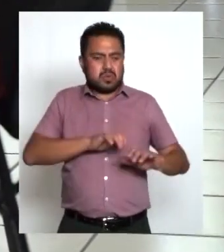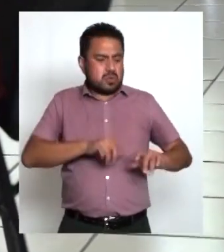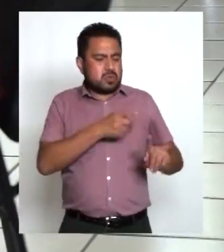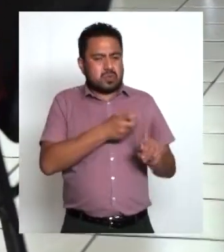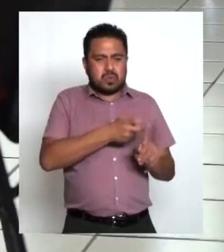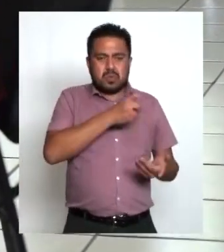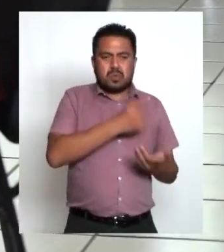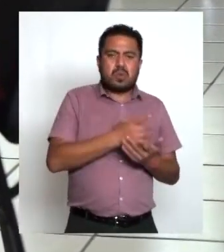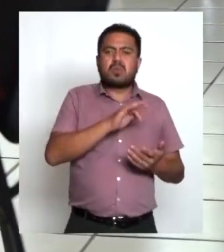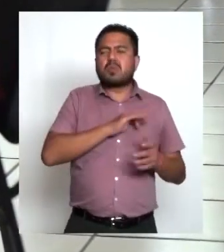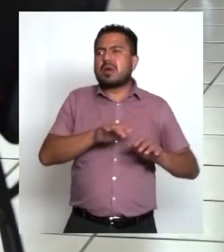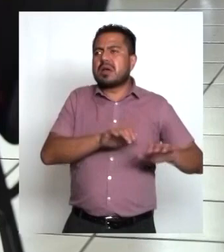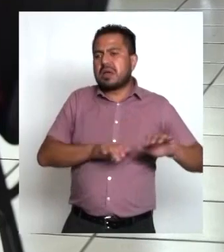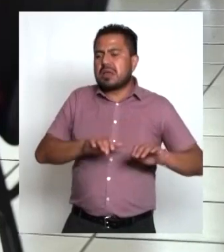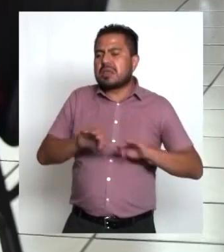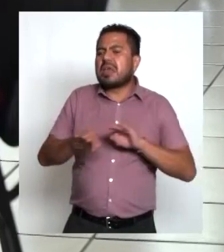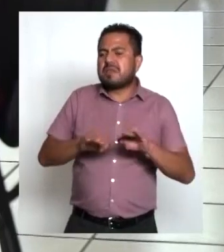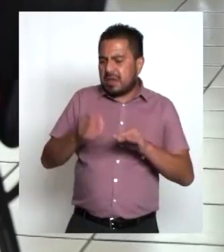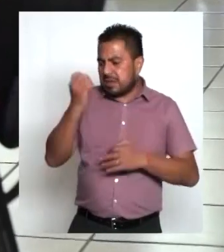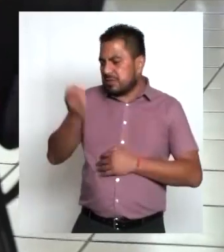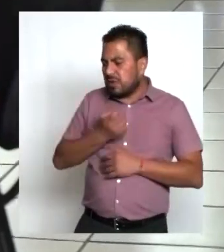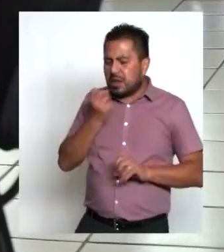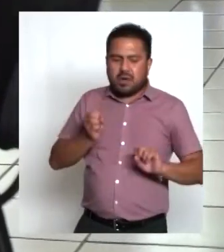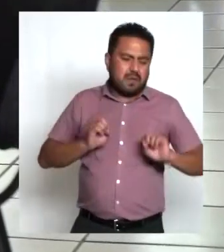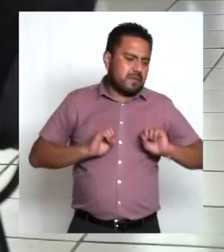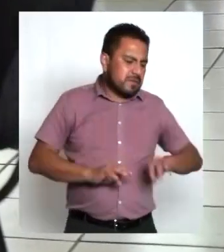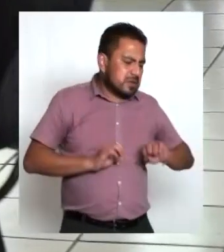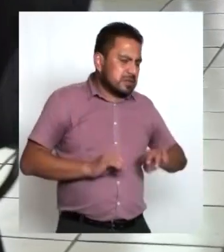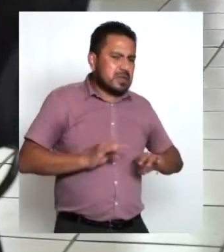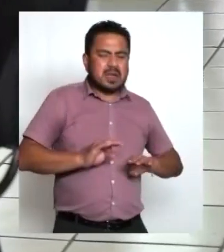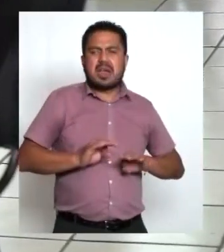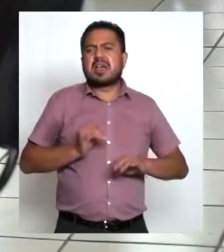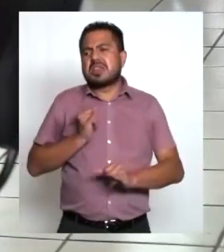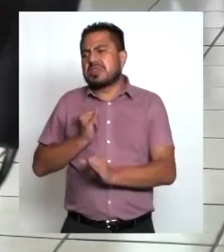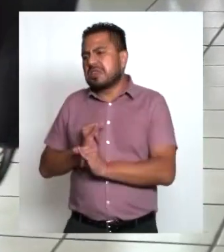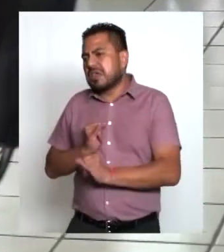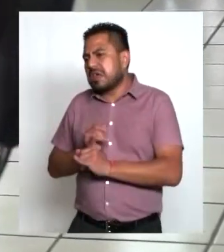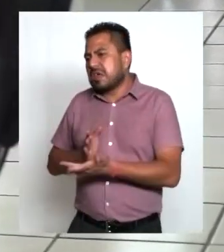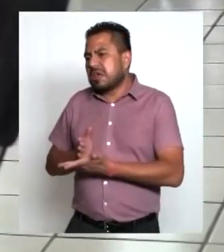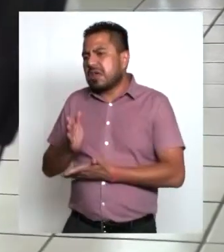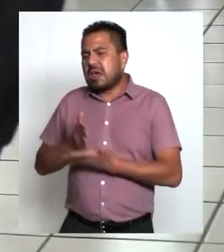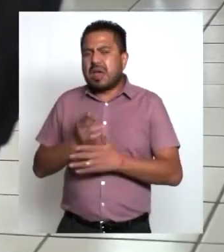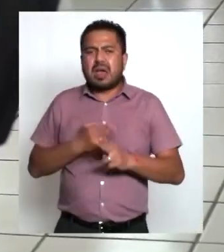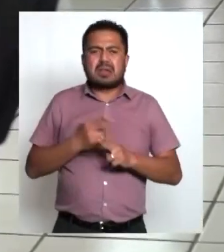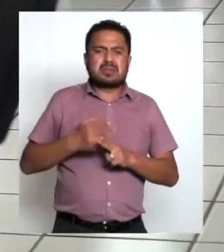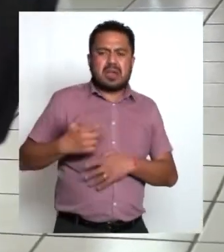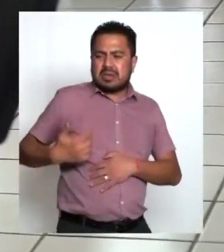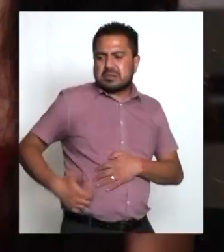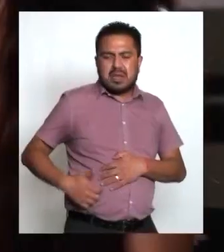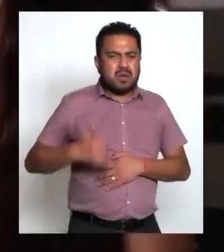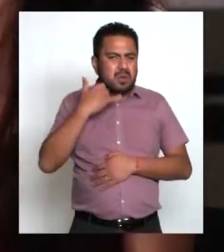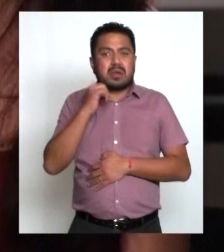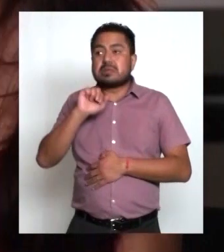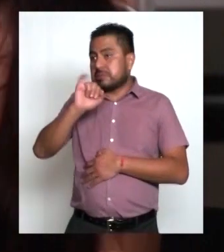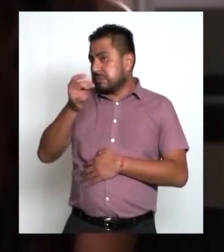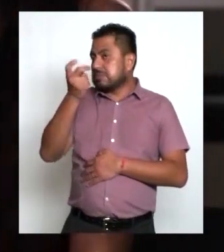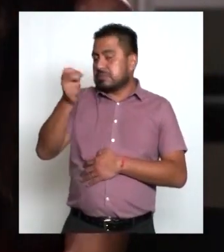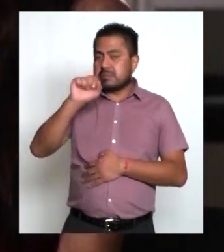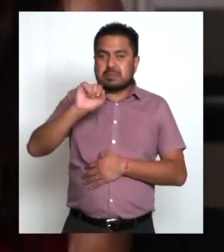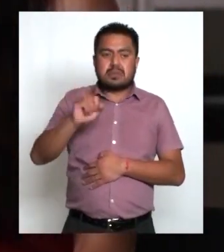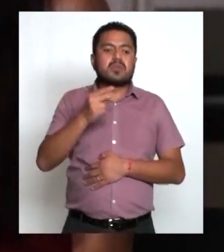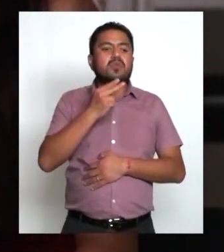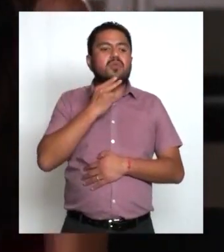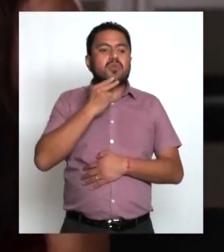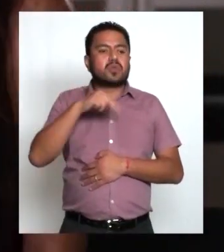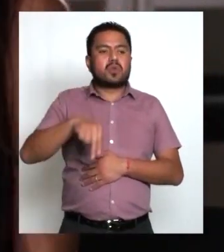sola computadora, porque pueden chambear en la escuela, en la oficina, en un café internet o hasta en el celular. Sí, eso